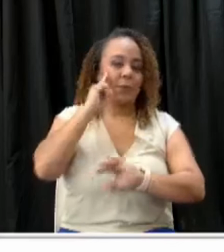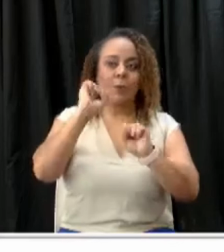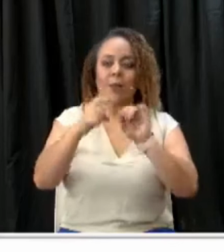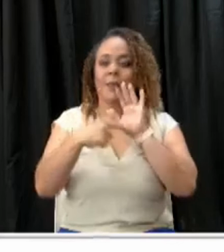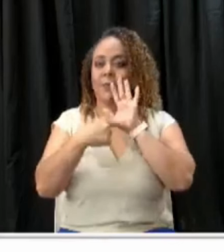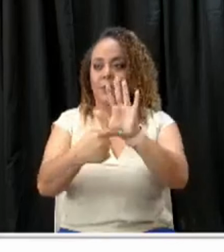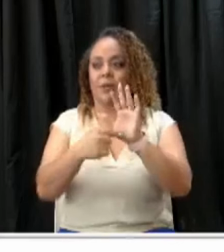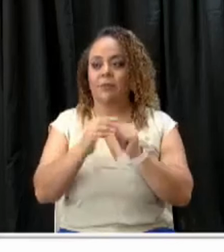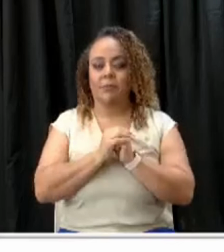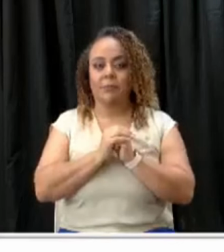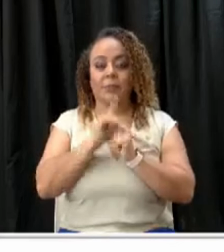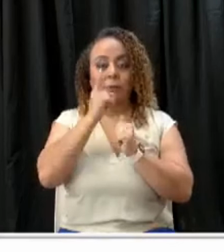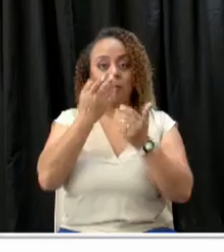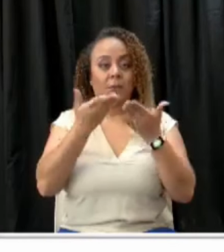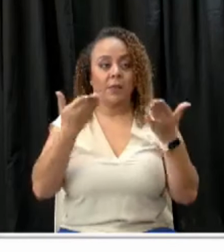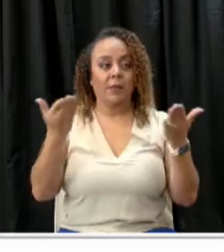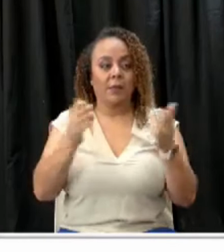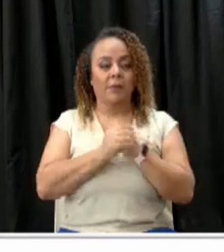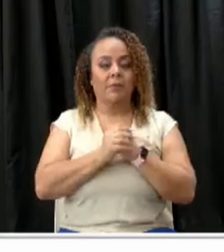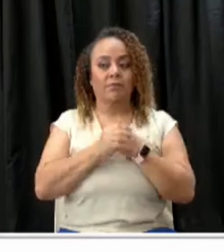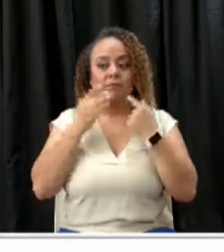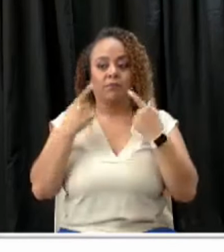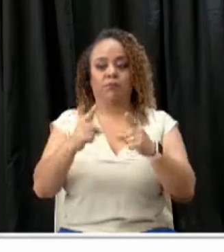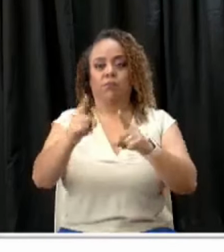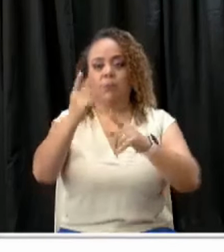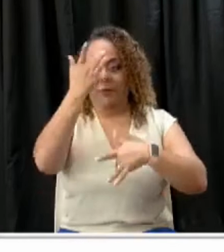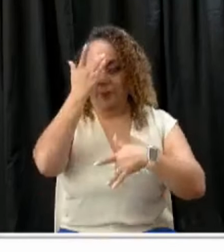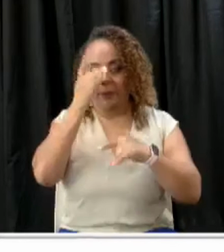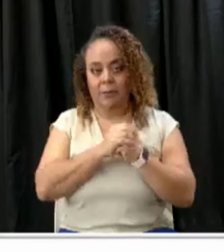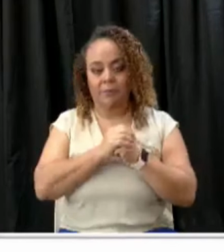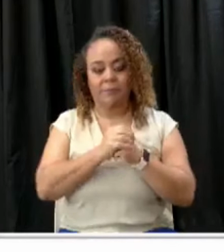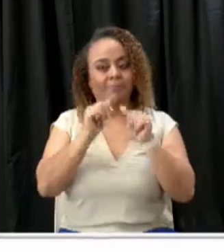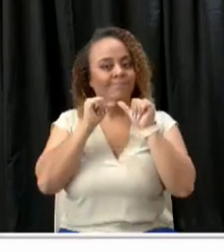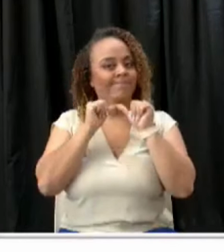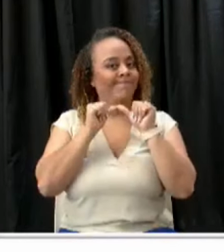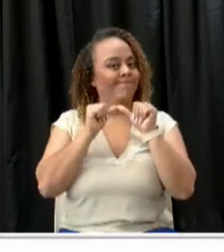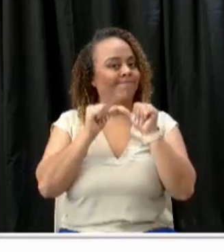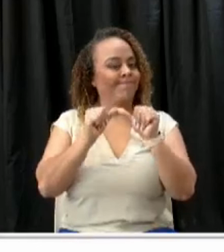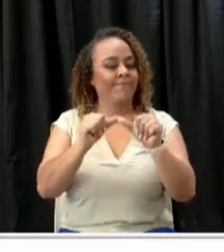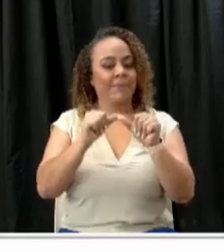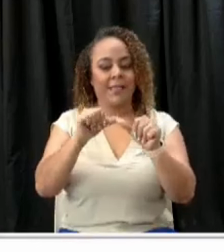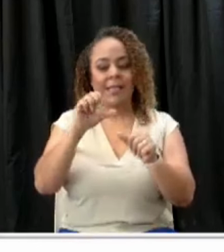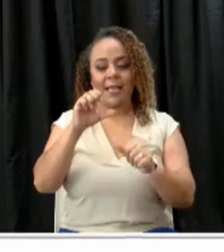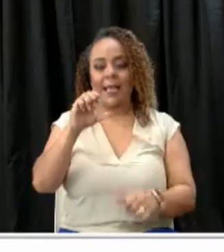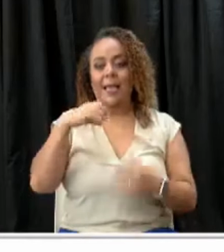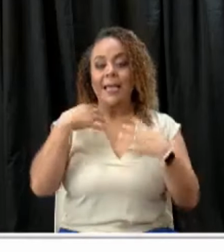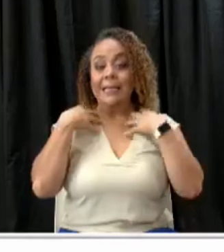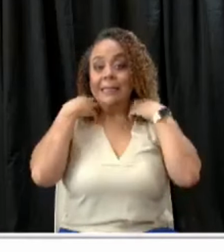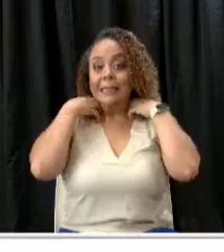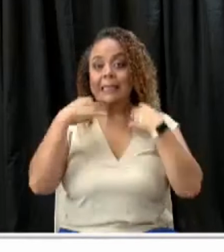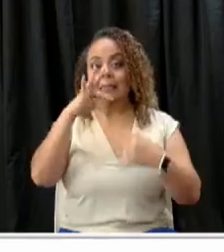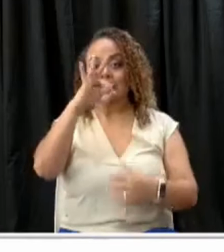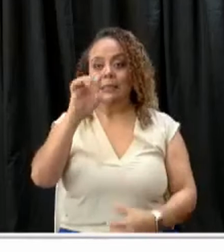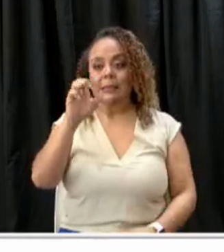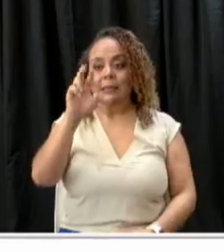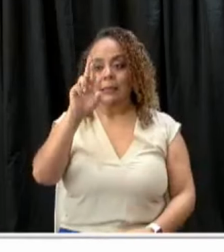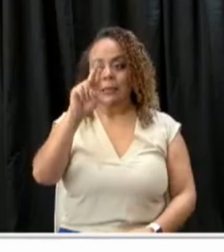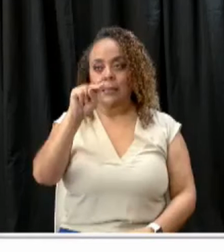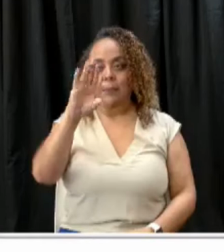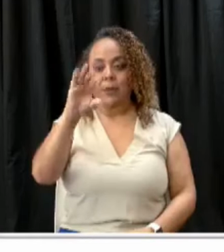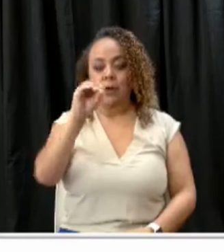demostrar que es uno de los agentes desencadenantes de la enfermedad. Sigue siendo el estrés térmico ese agente